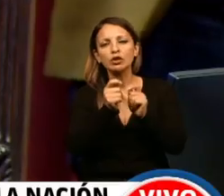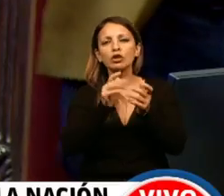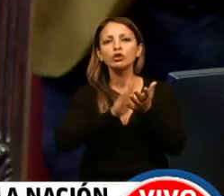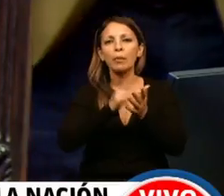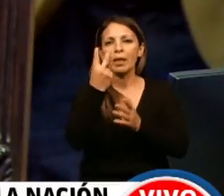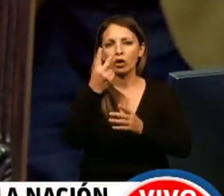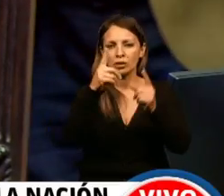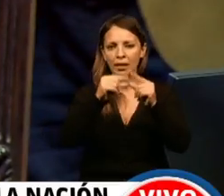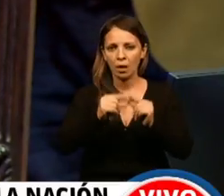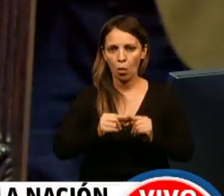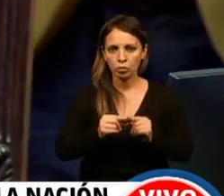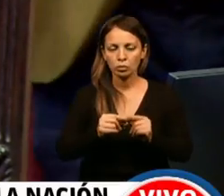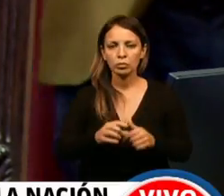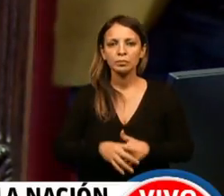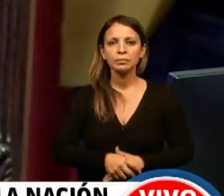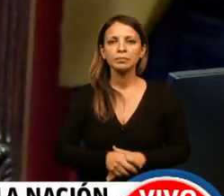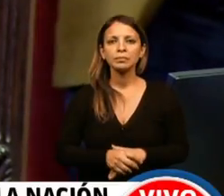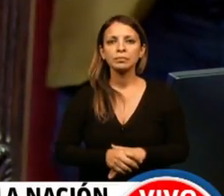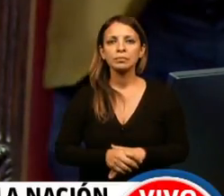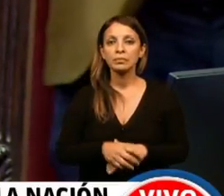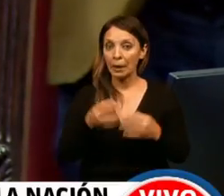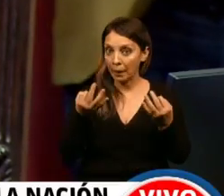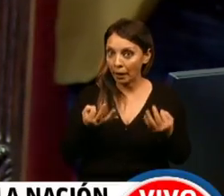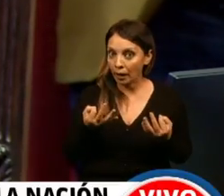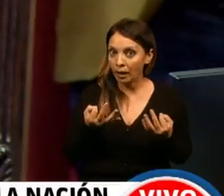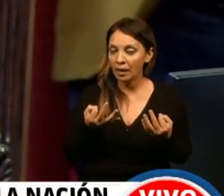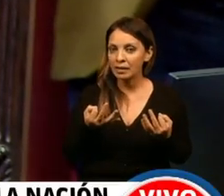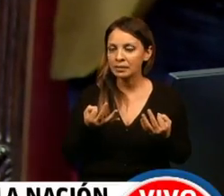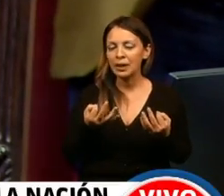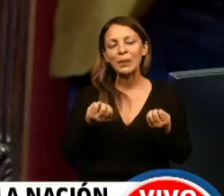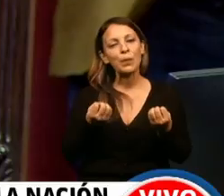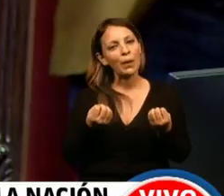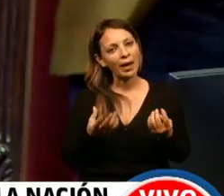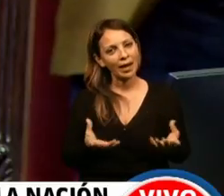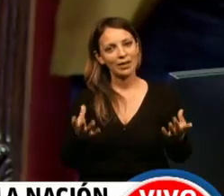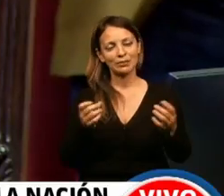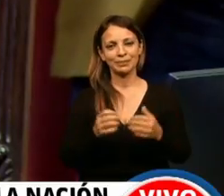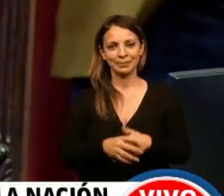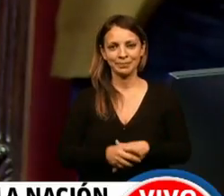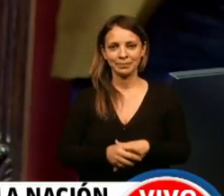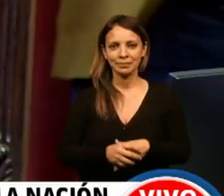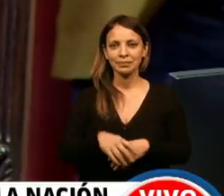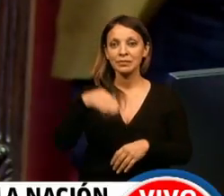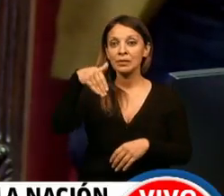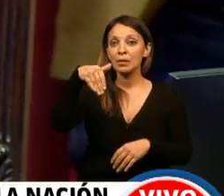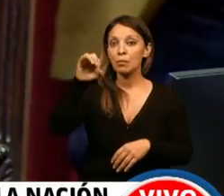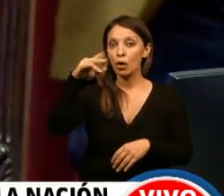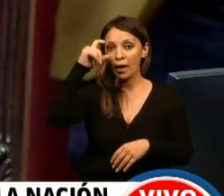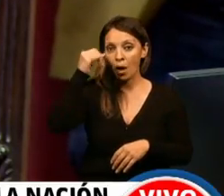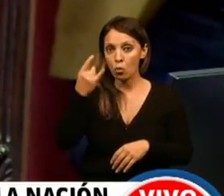dos artículos está bien bueno diputada moreau si lo